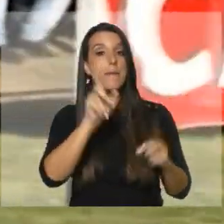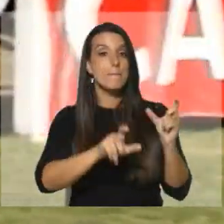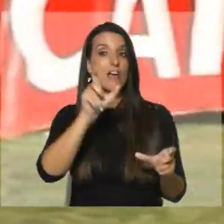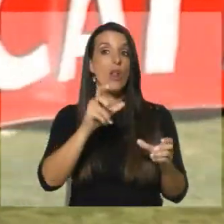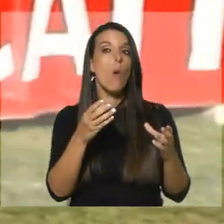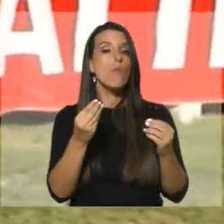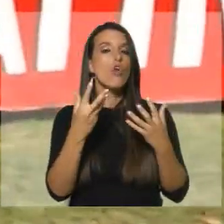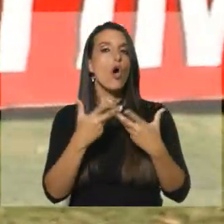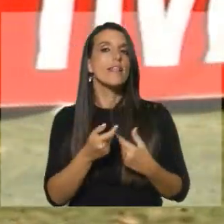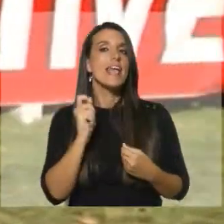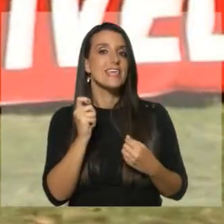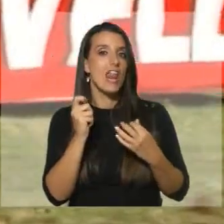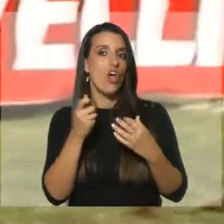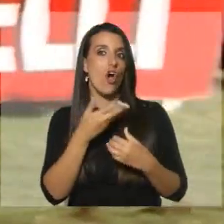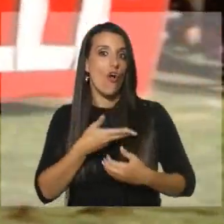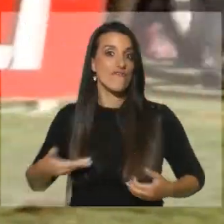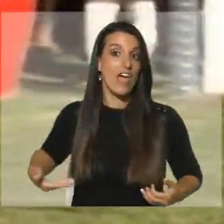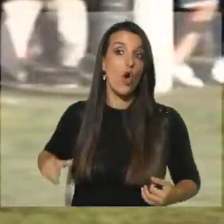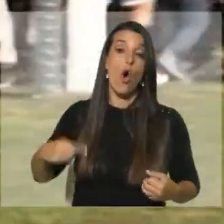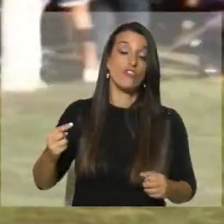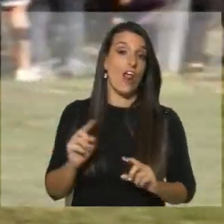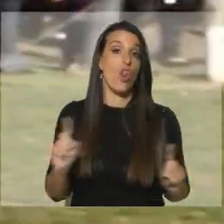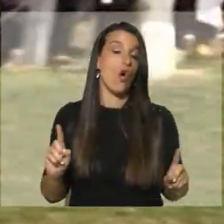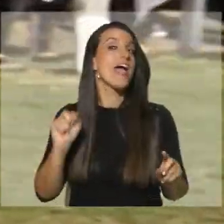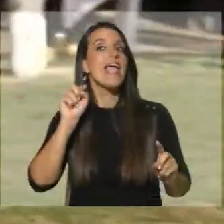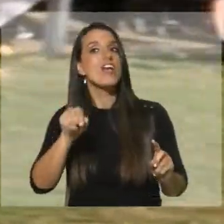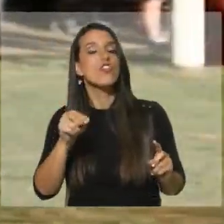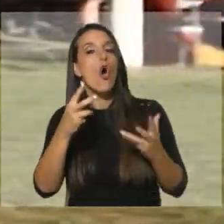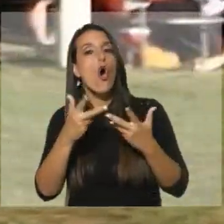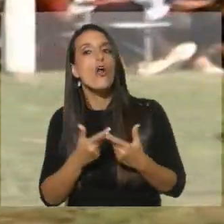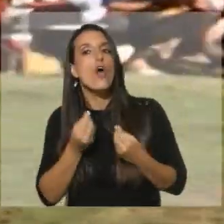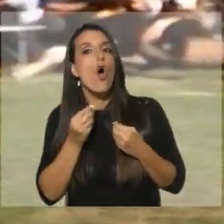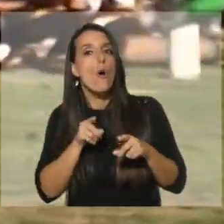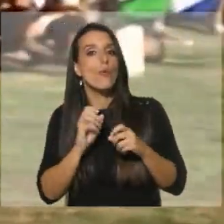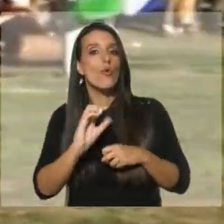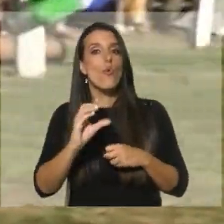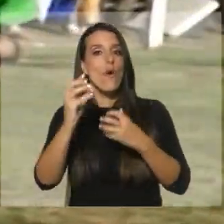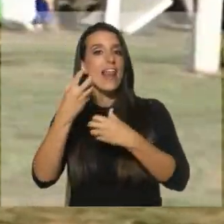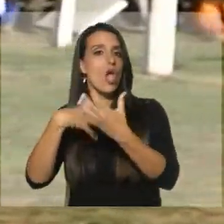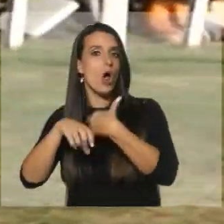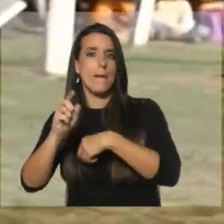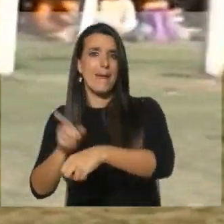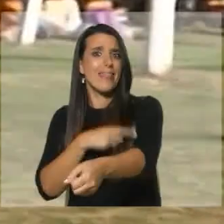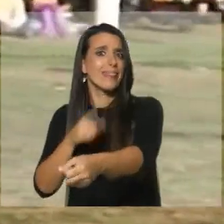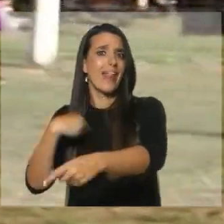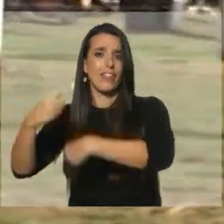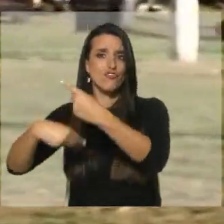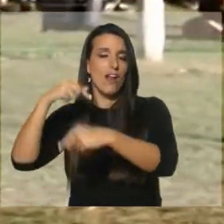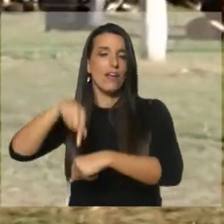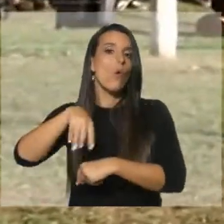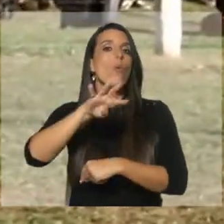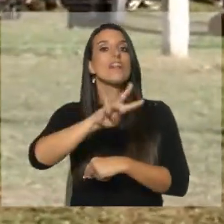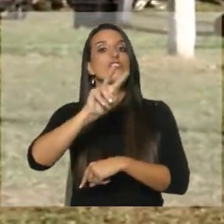las organiza el gobierno de Canelones y otras no. En este caso la organización corresponde al Club de Leones. Es de las más tradicionales del departamento, tiene